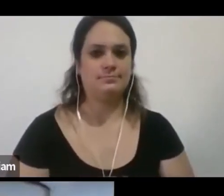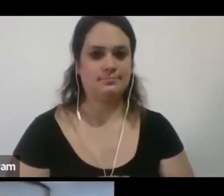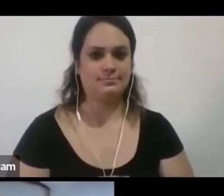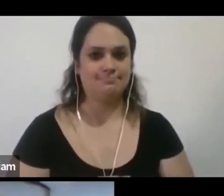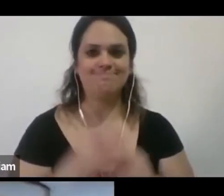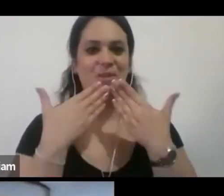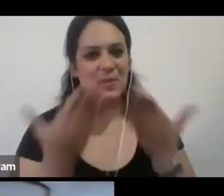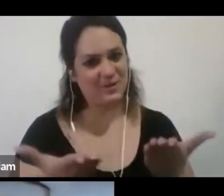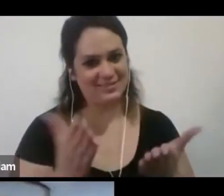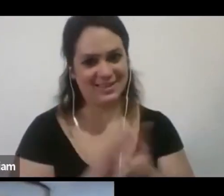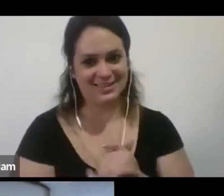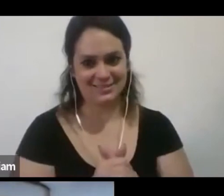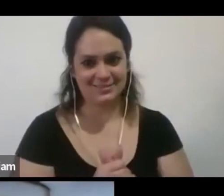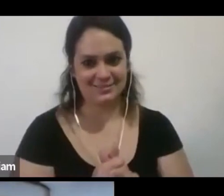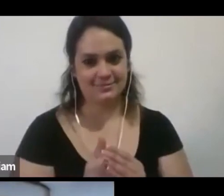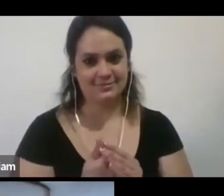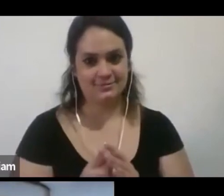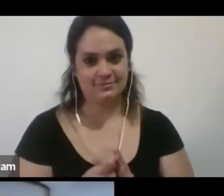Muchas gracias, Moni.